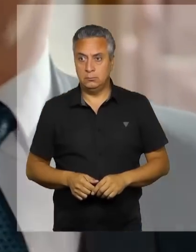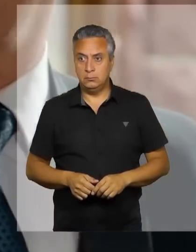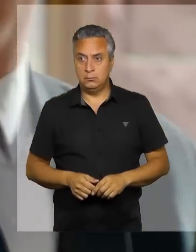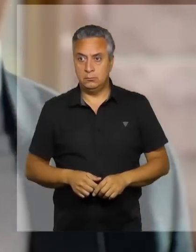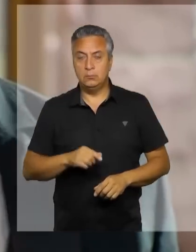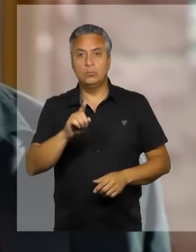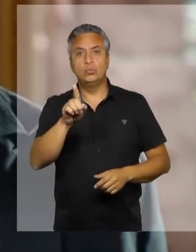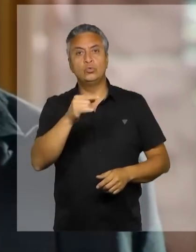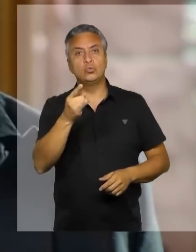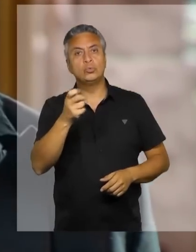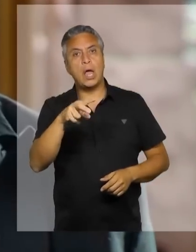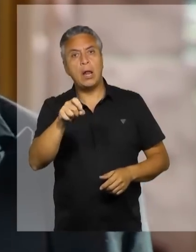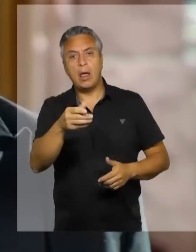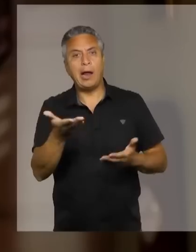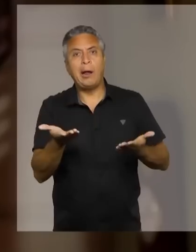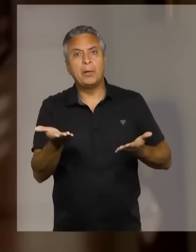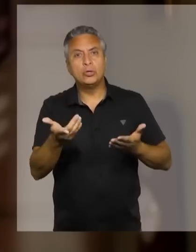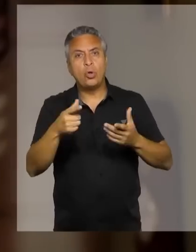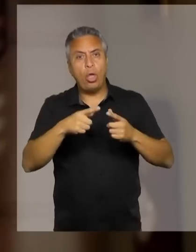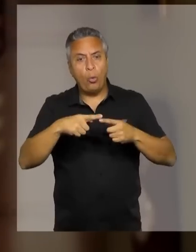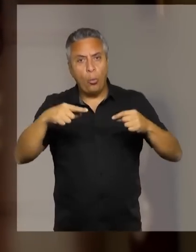Susana, ¿y qué pasó con la luna de miel?